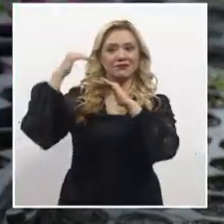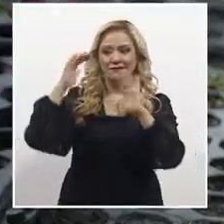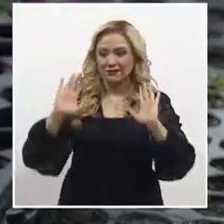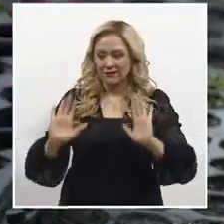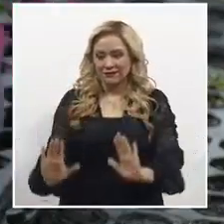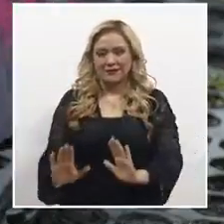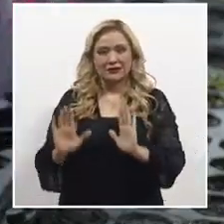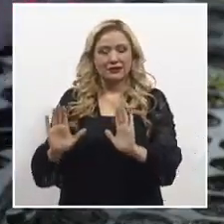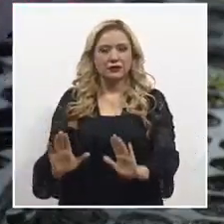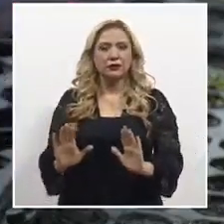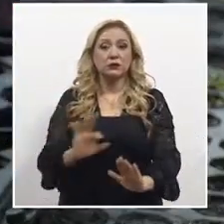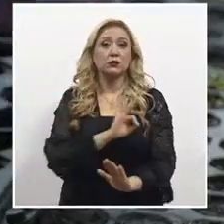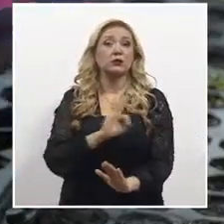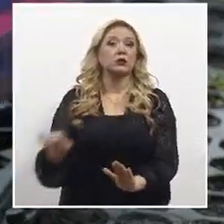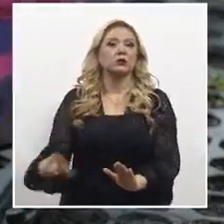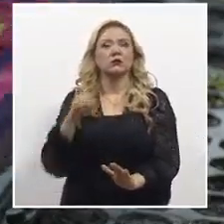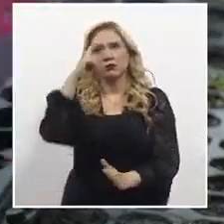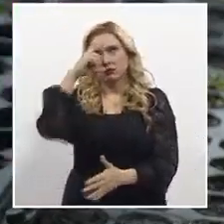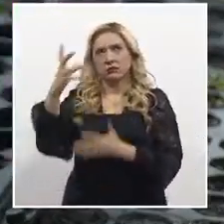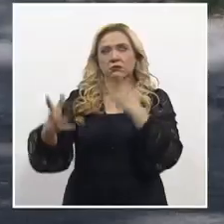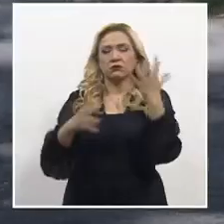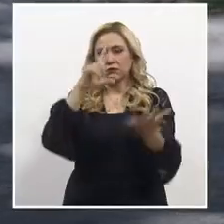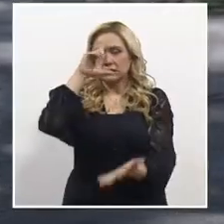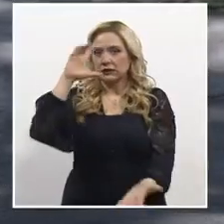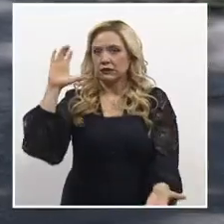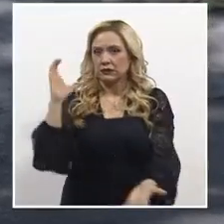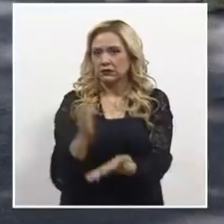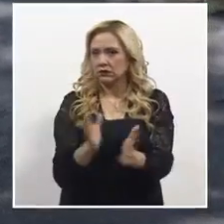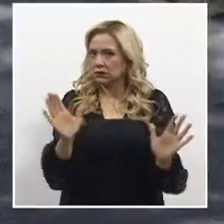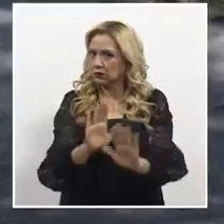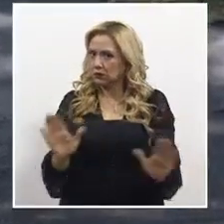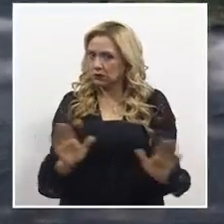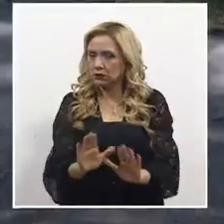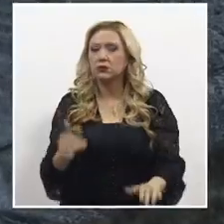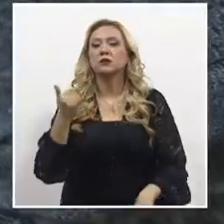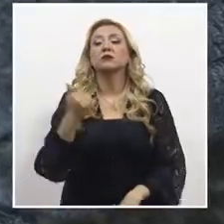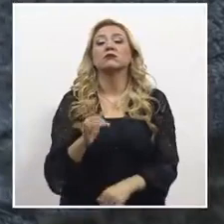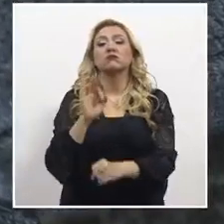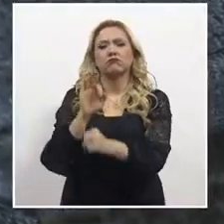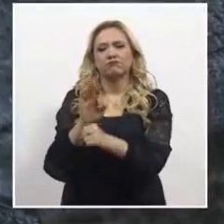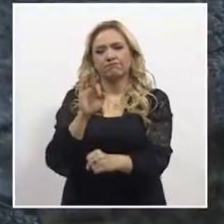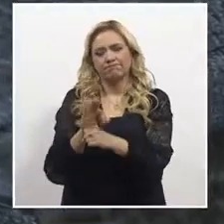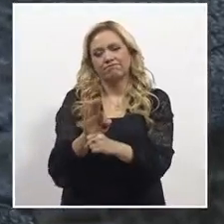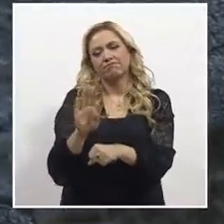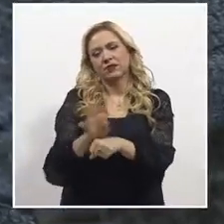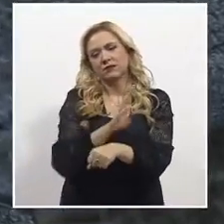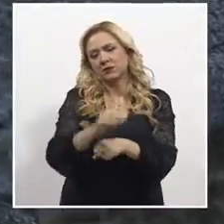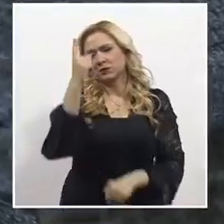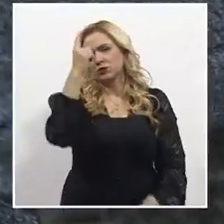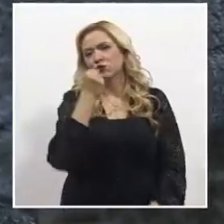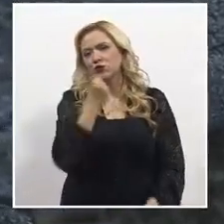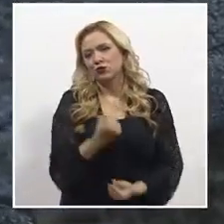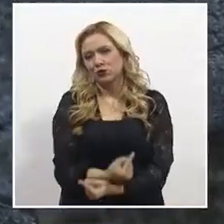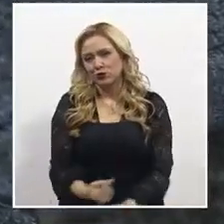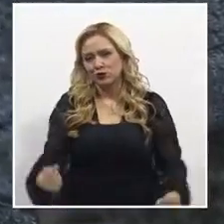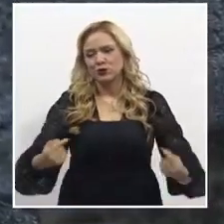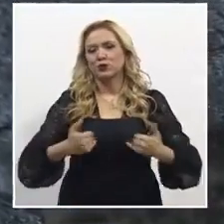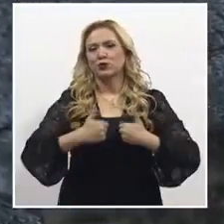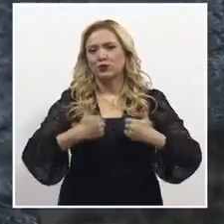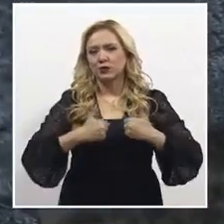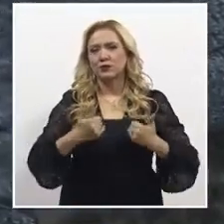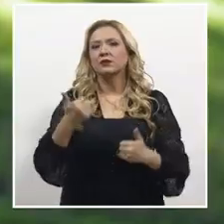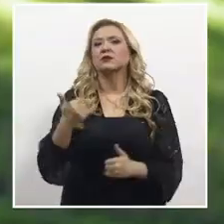toda conducta que pueda revictimizarla. En estos casos también debe protegerse el interés superior de la infancia y la perspectiva de